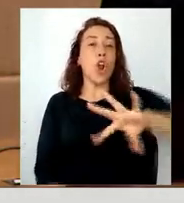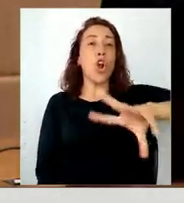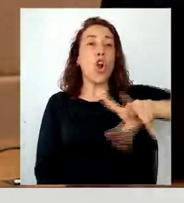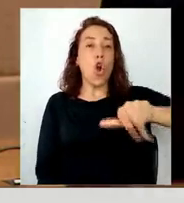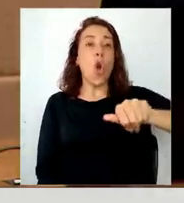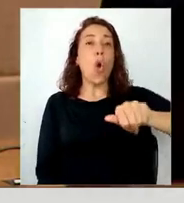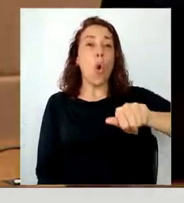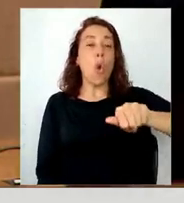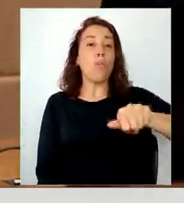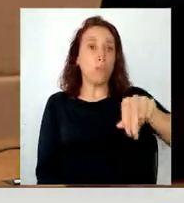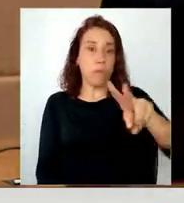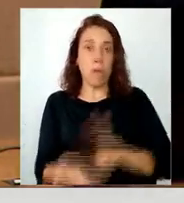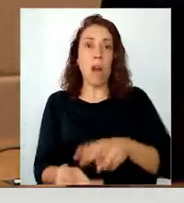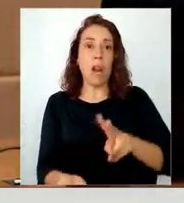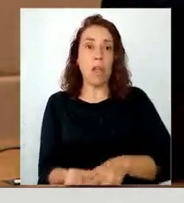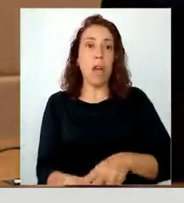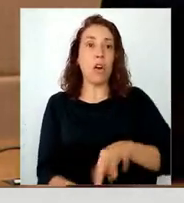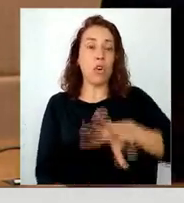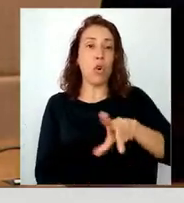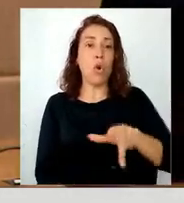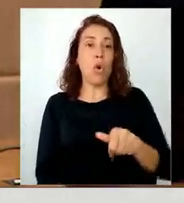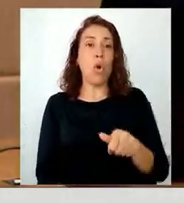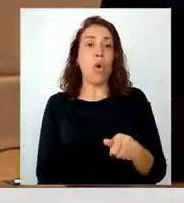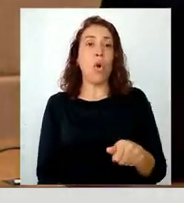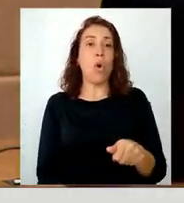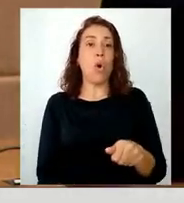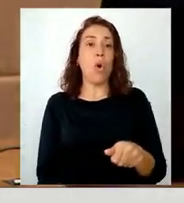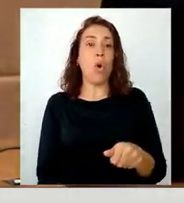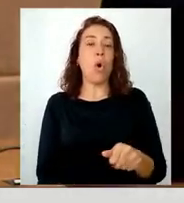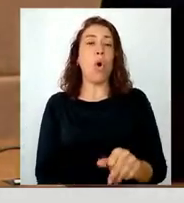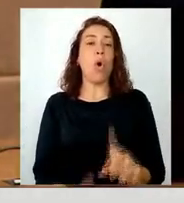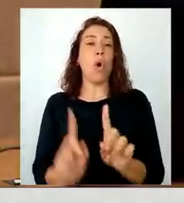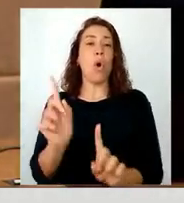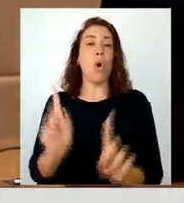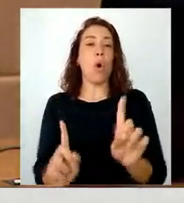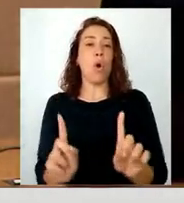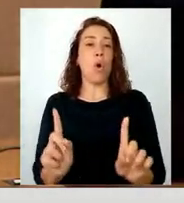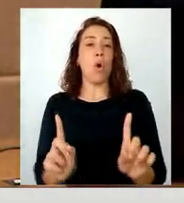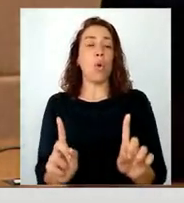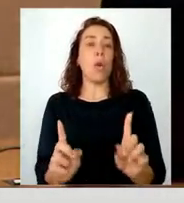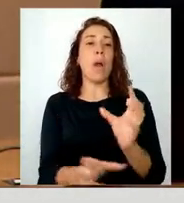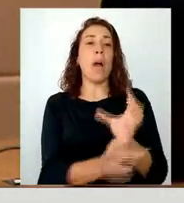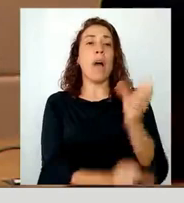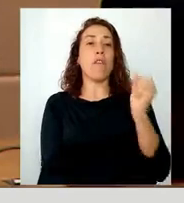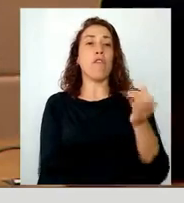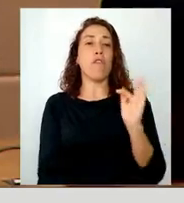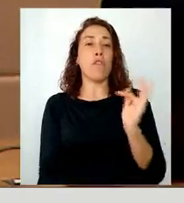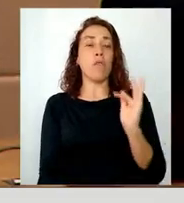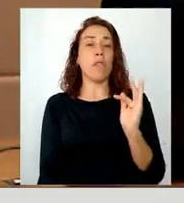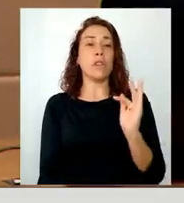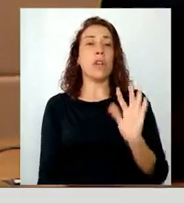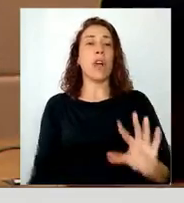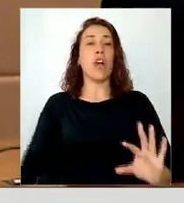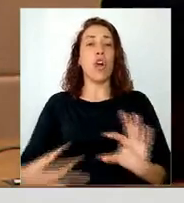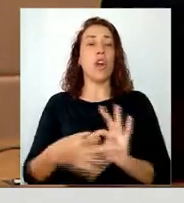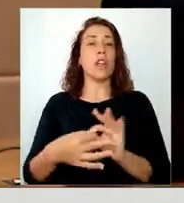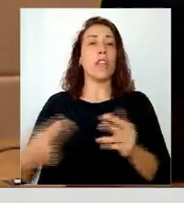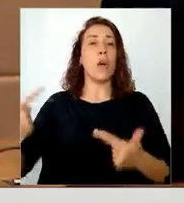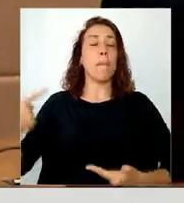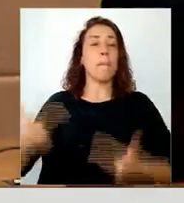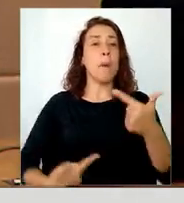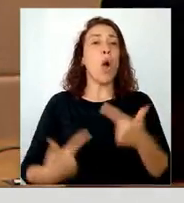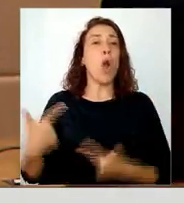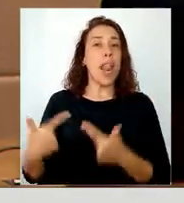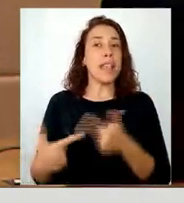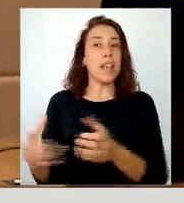robo que ha ocurrido por parte de algunas fundaciones vinculadas políticamente y que eso